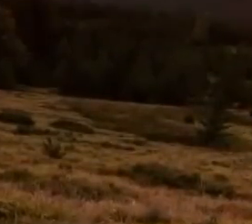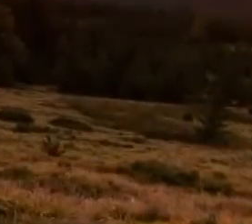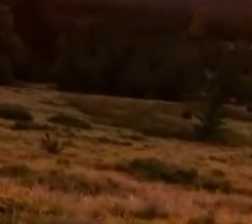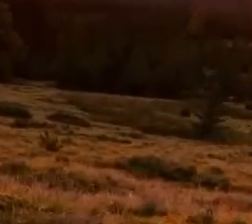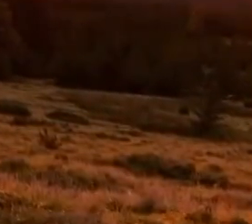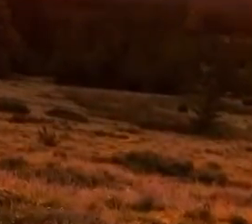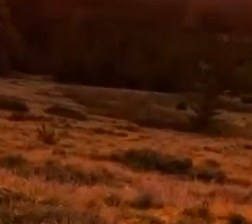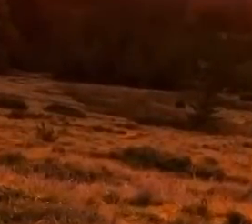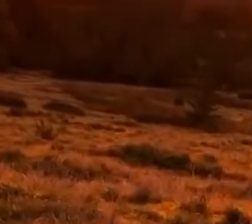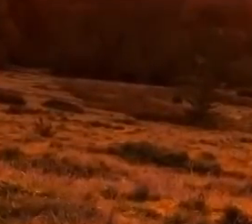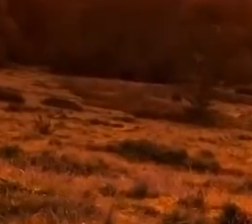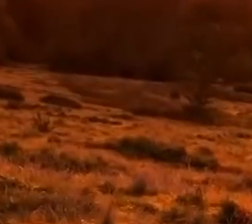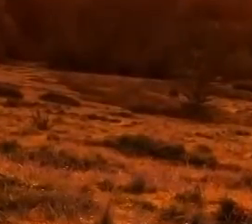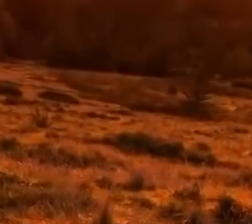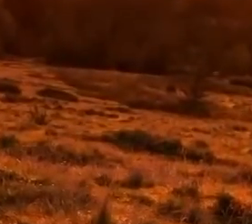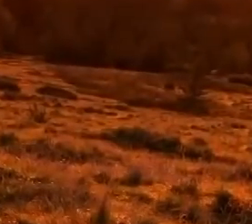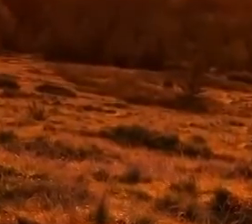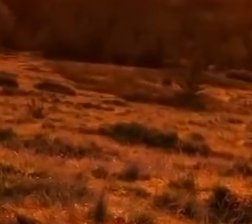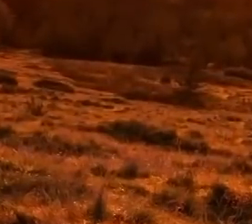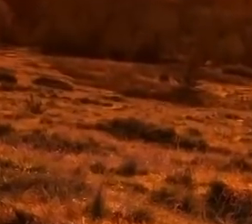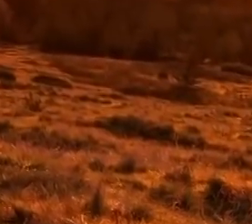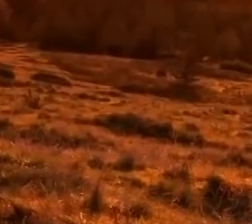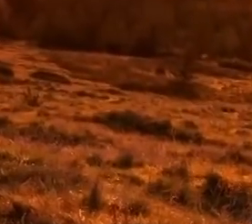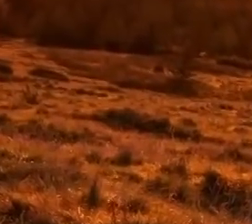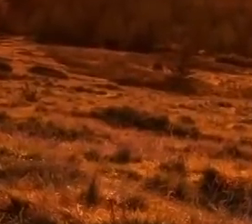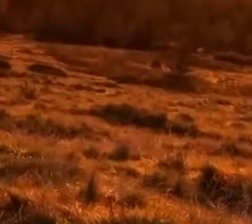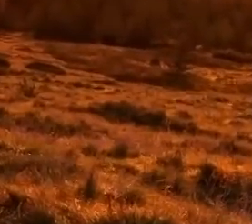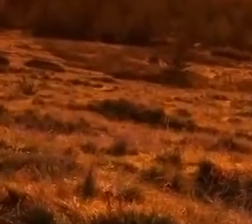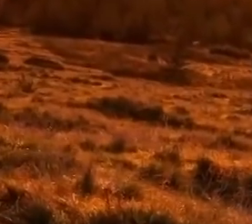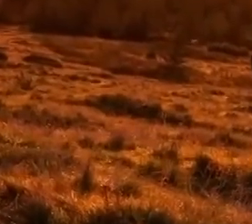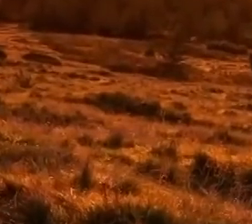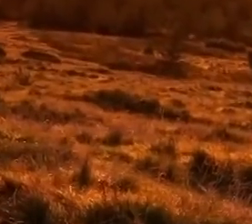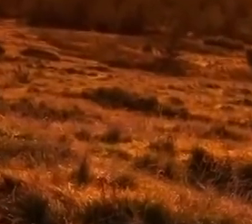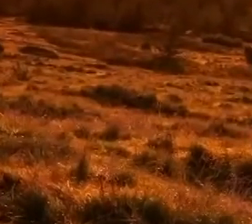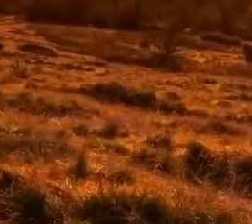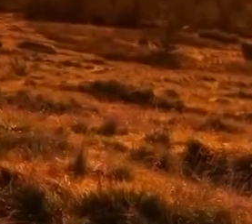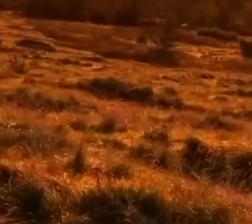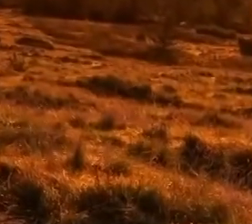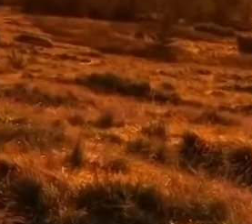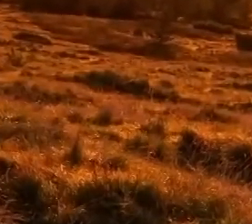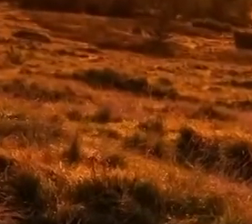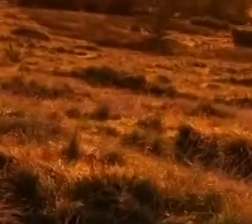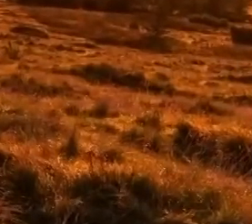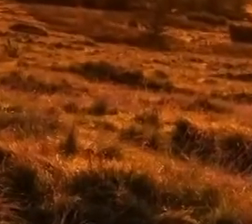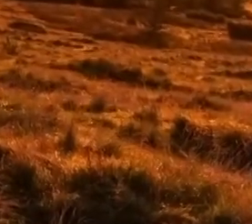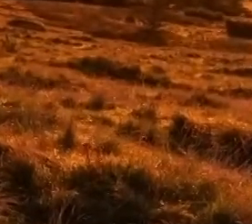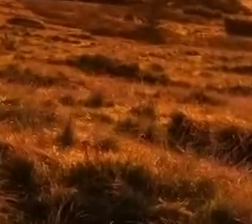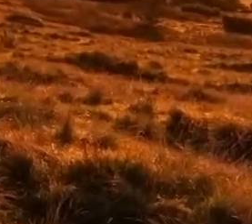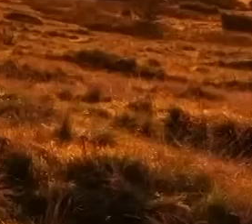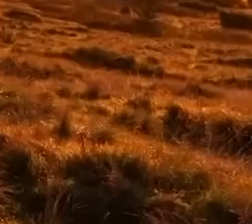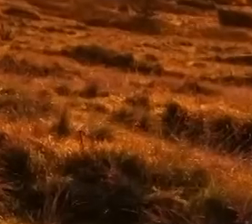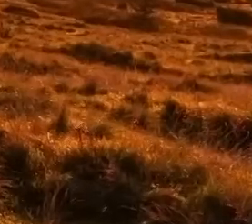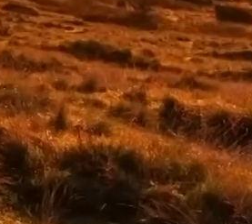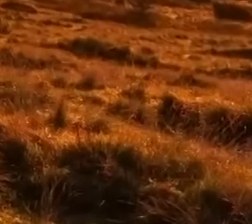Buscad al Señor mientras pueda ser hallado. Llamadle en tanto que está cerca.